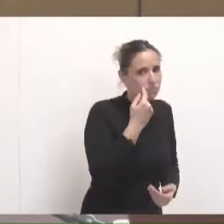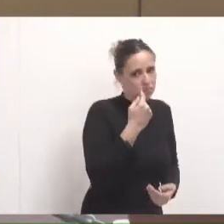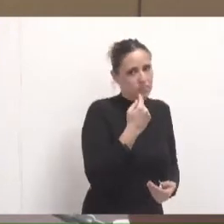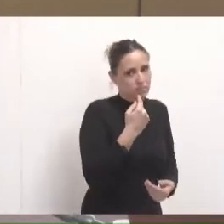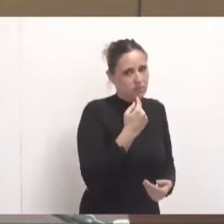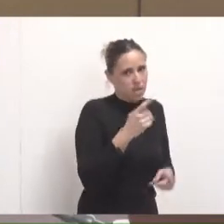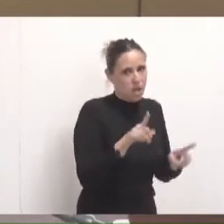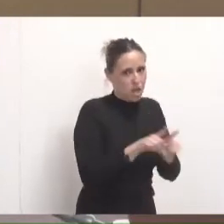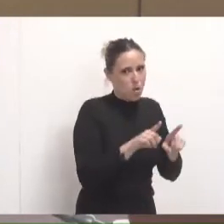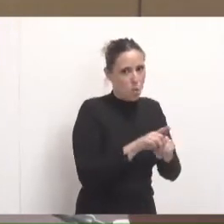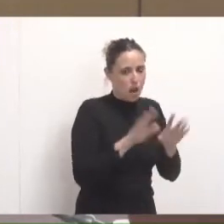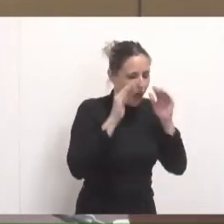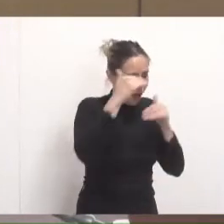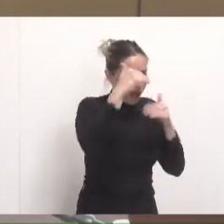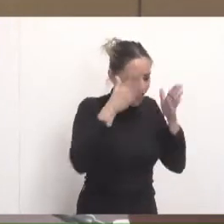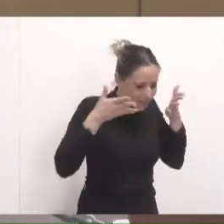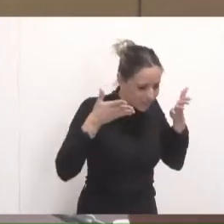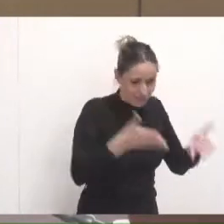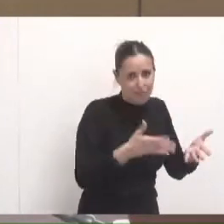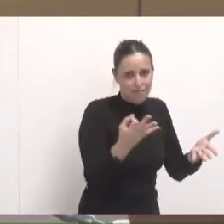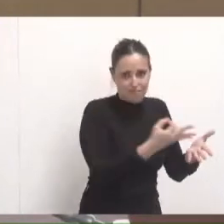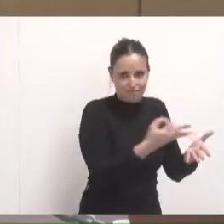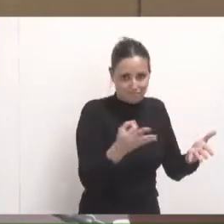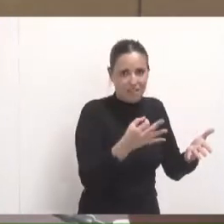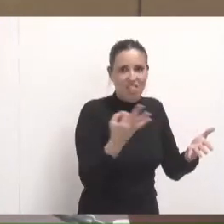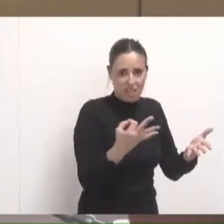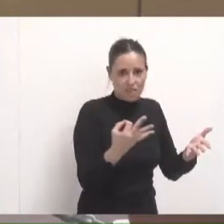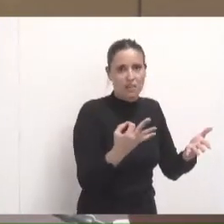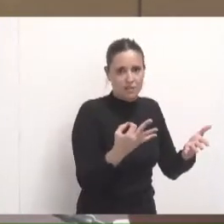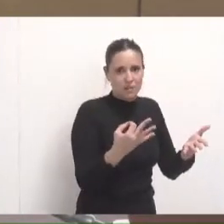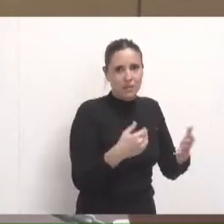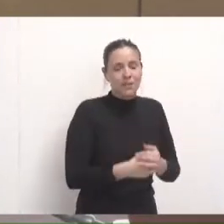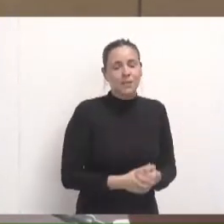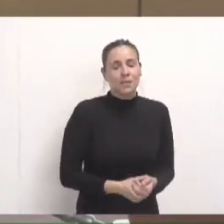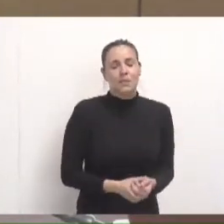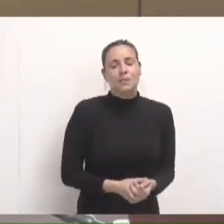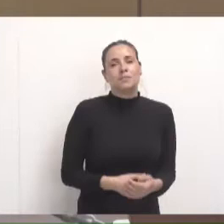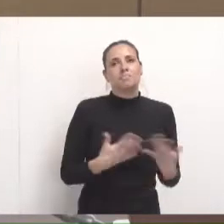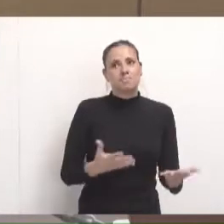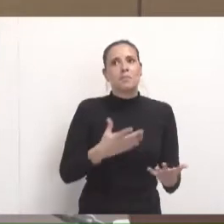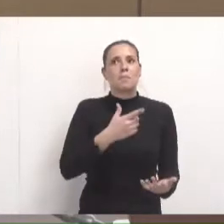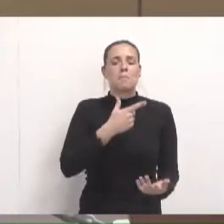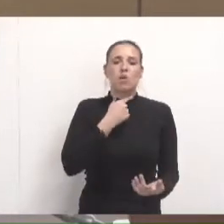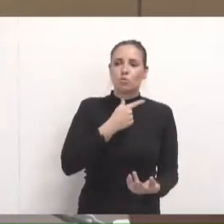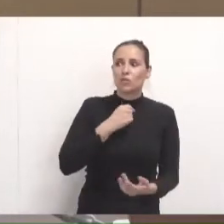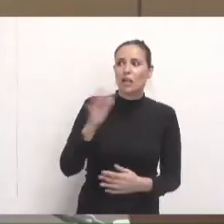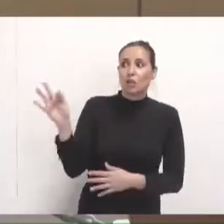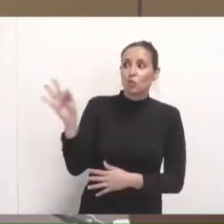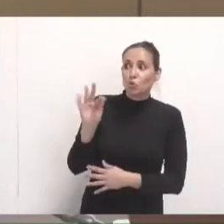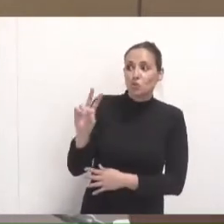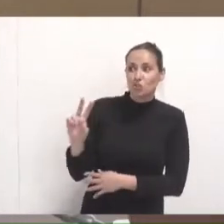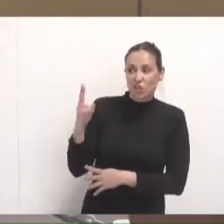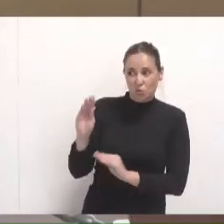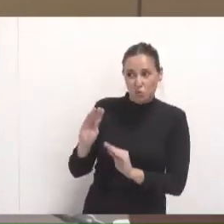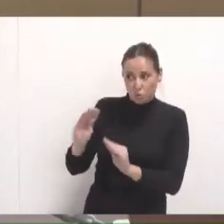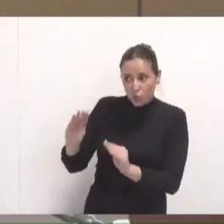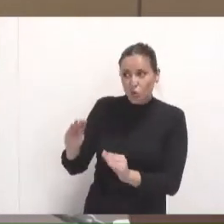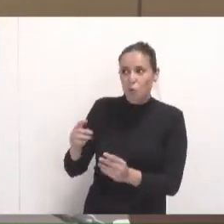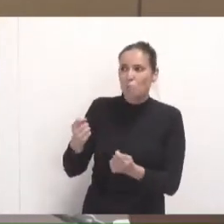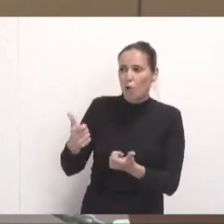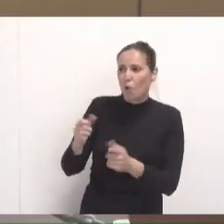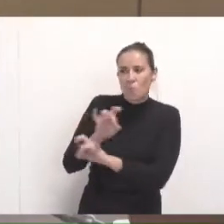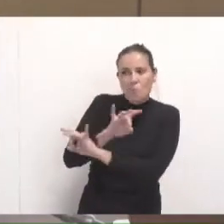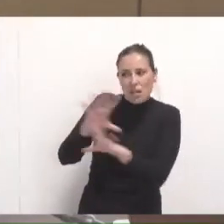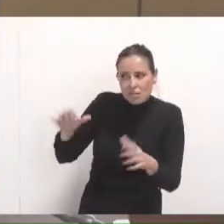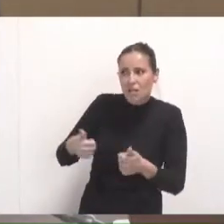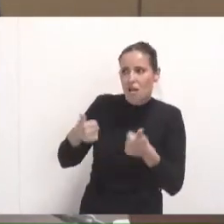mirar para otro lado, ¿no? Me gustaría pues eso, que en esa segunda intervención fuera mucho más contundente, mucho más